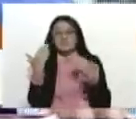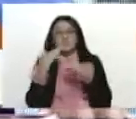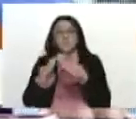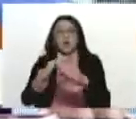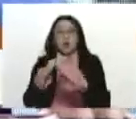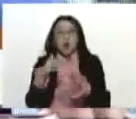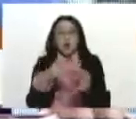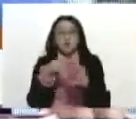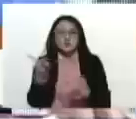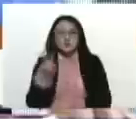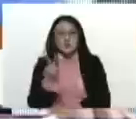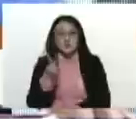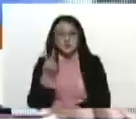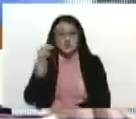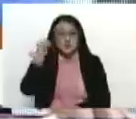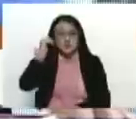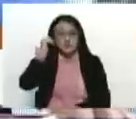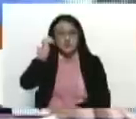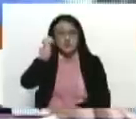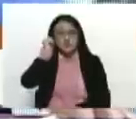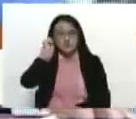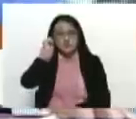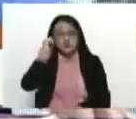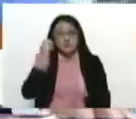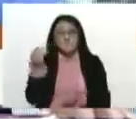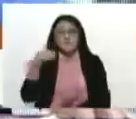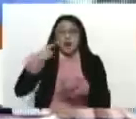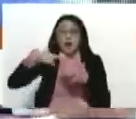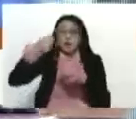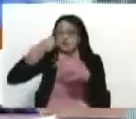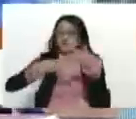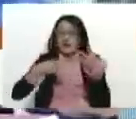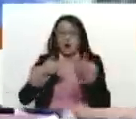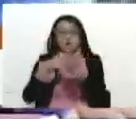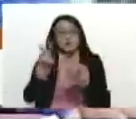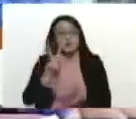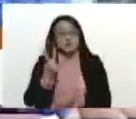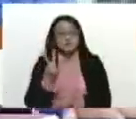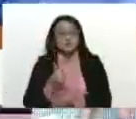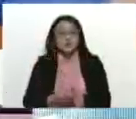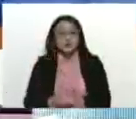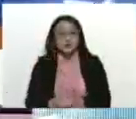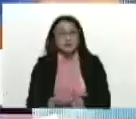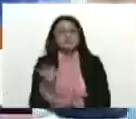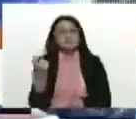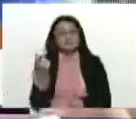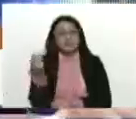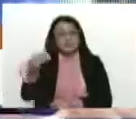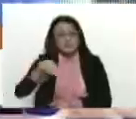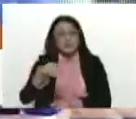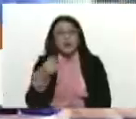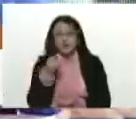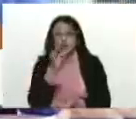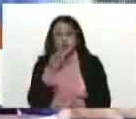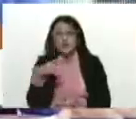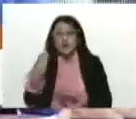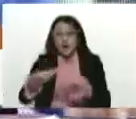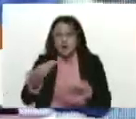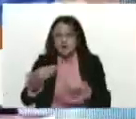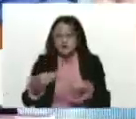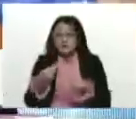punitivas y extorsivas que le han aplicado a Venezuela se quedan cortas todavía Pueden seguir haciendo